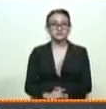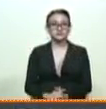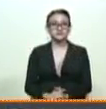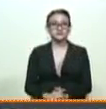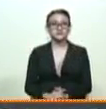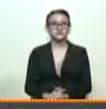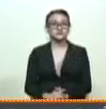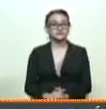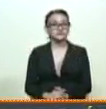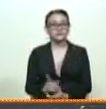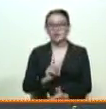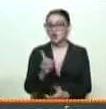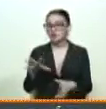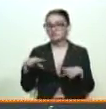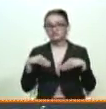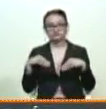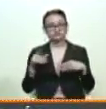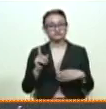No admitimos, señores